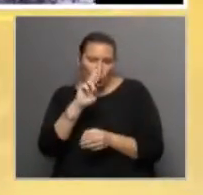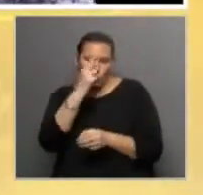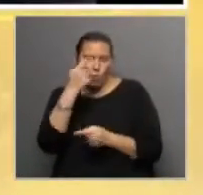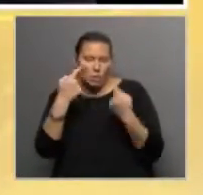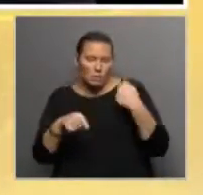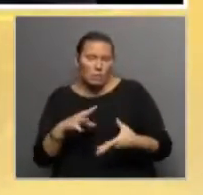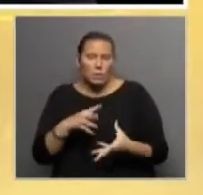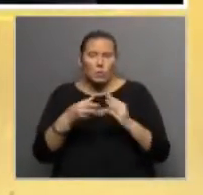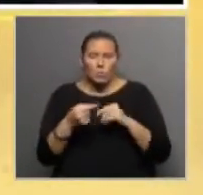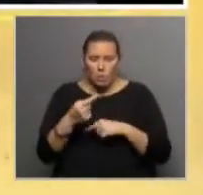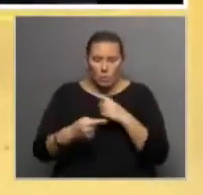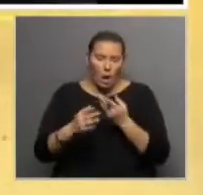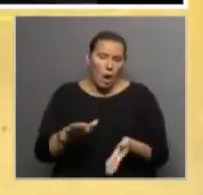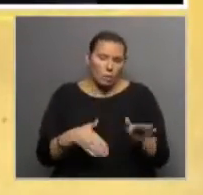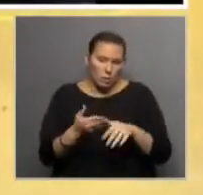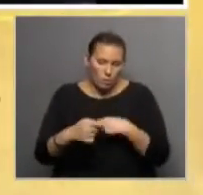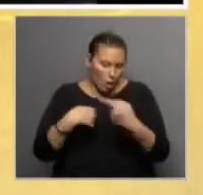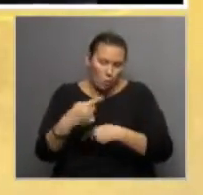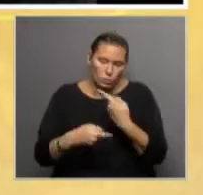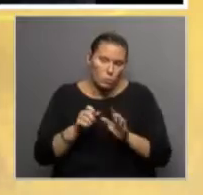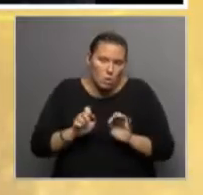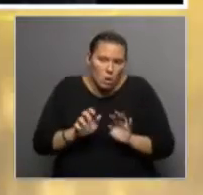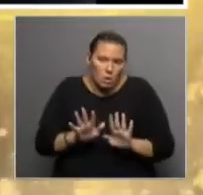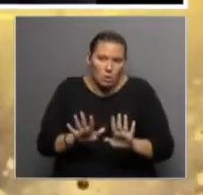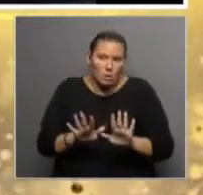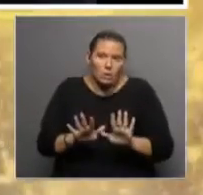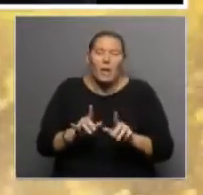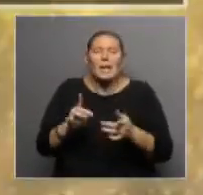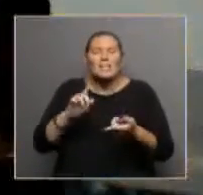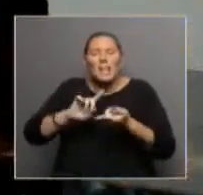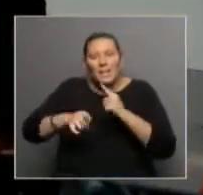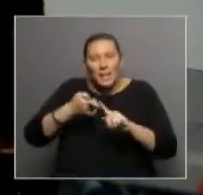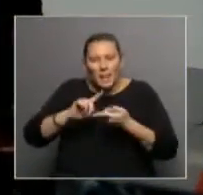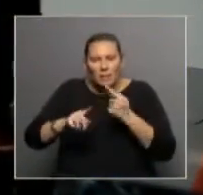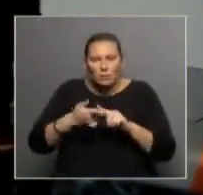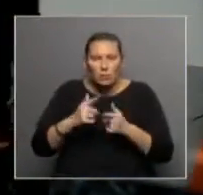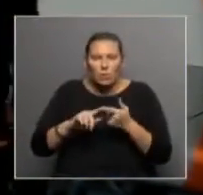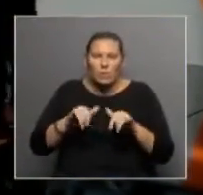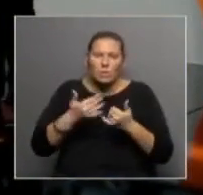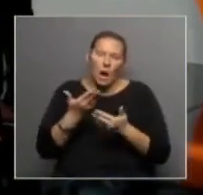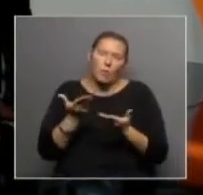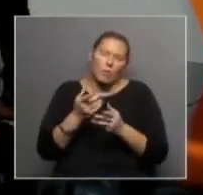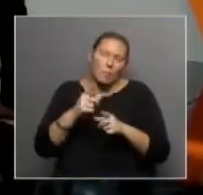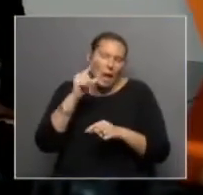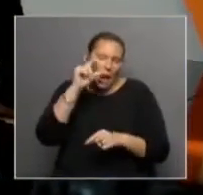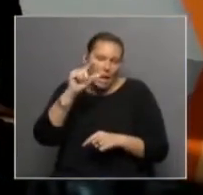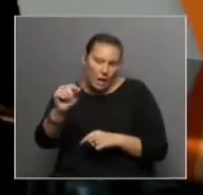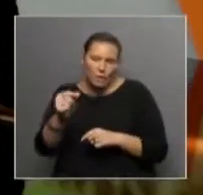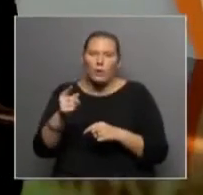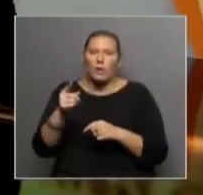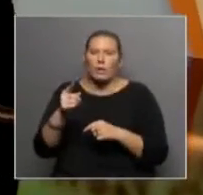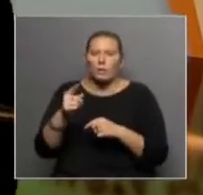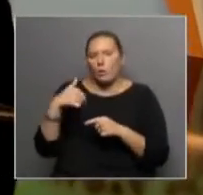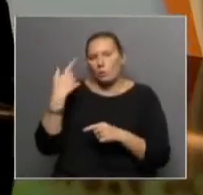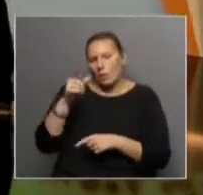esa tarea continúa hasta el día de hoy. Ese vínculo, si bien a usted ya lo encuentra más lejos y bueno, a cargo de quienes lo